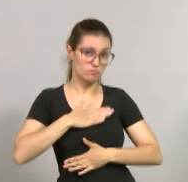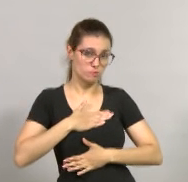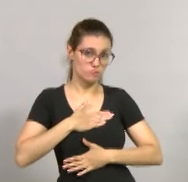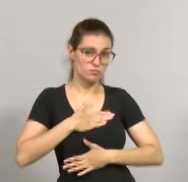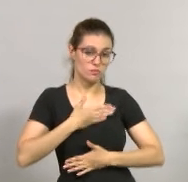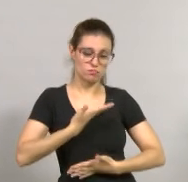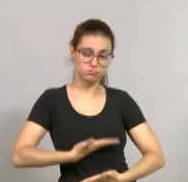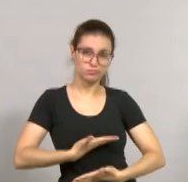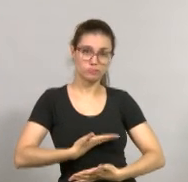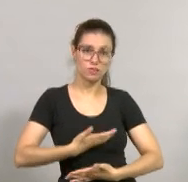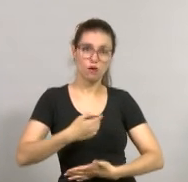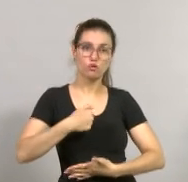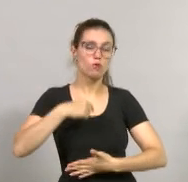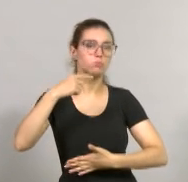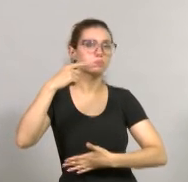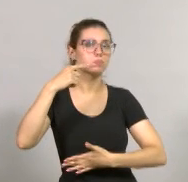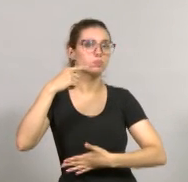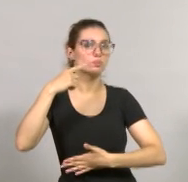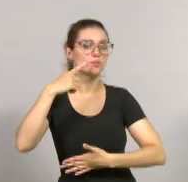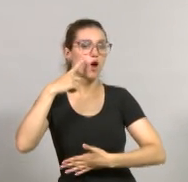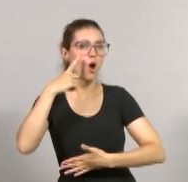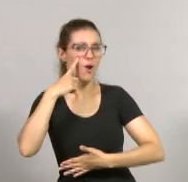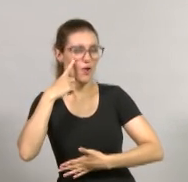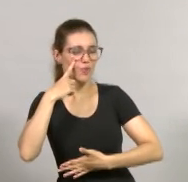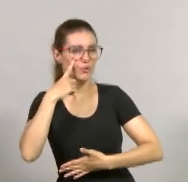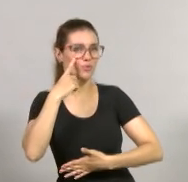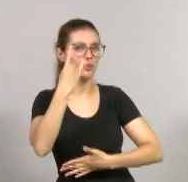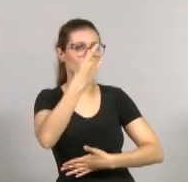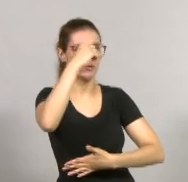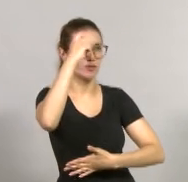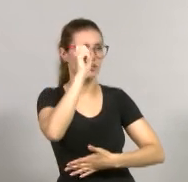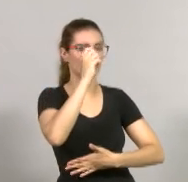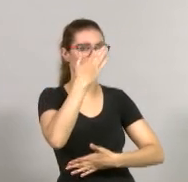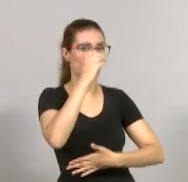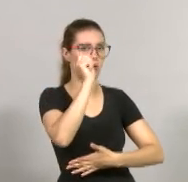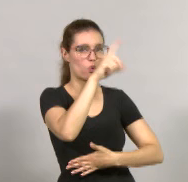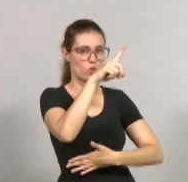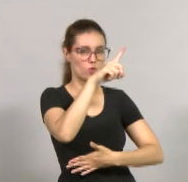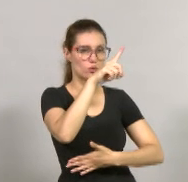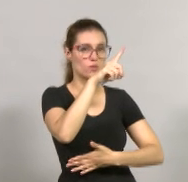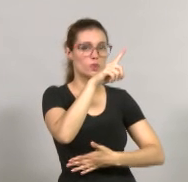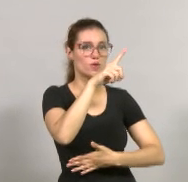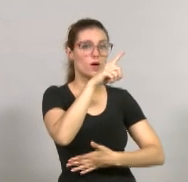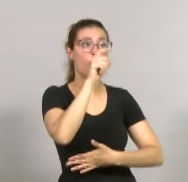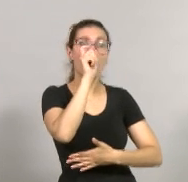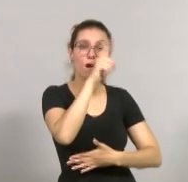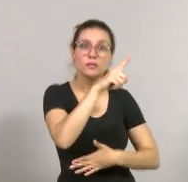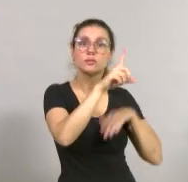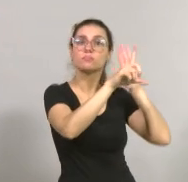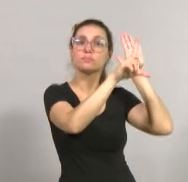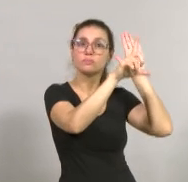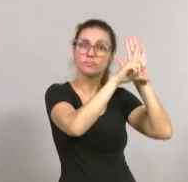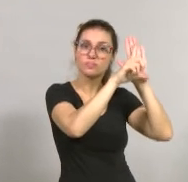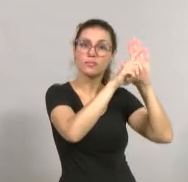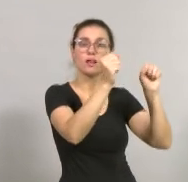conozco mucho más de la Universidad Nacional de Córdoba, que es mi casa matriz, y allí hemos podido reglamentar